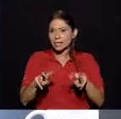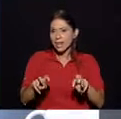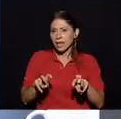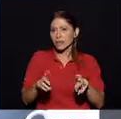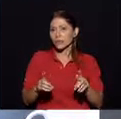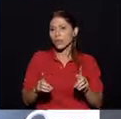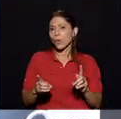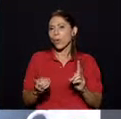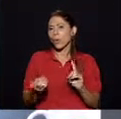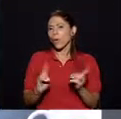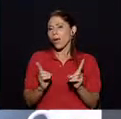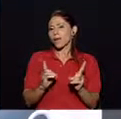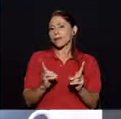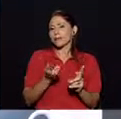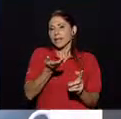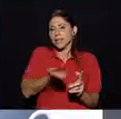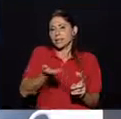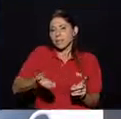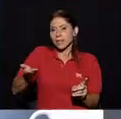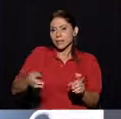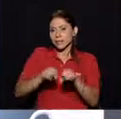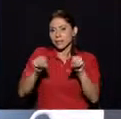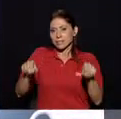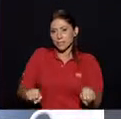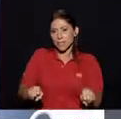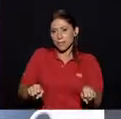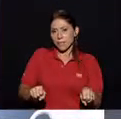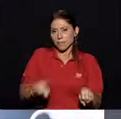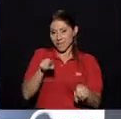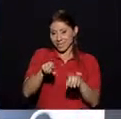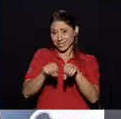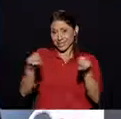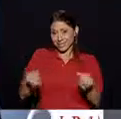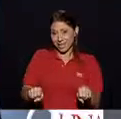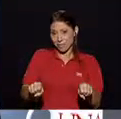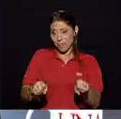que, digámoslo así, debilita el accionar